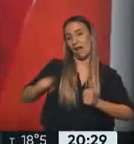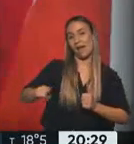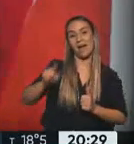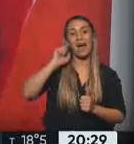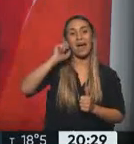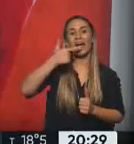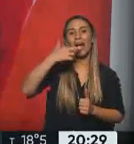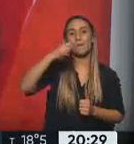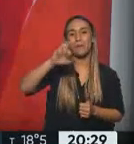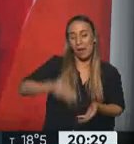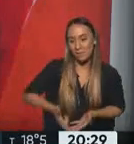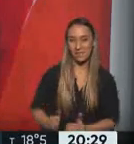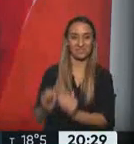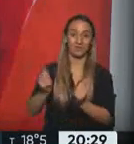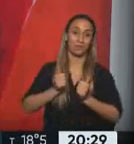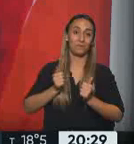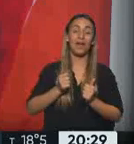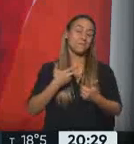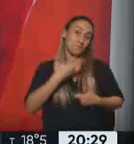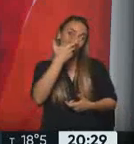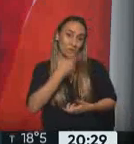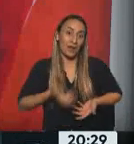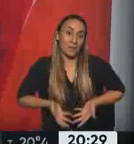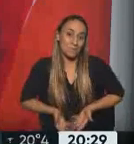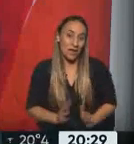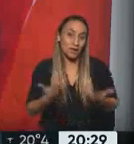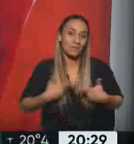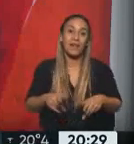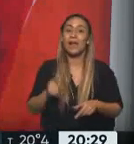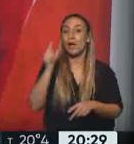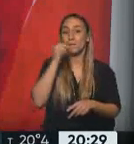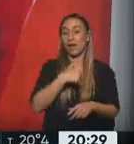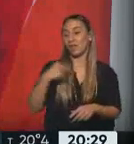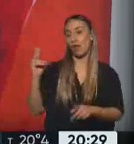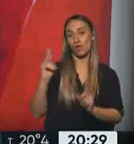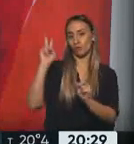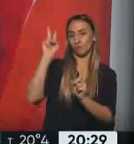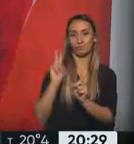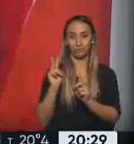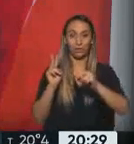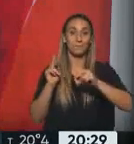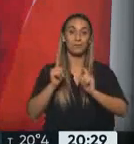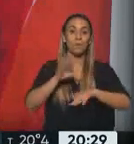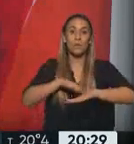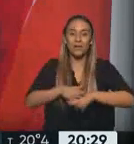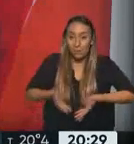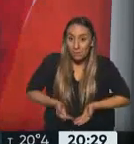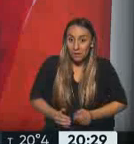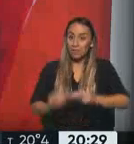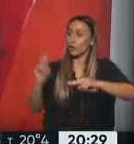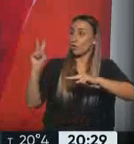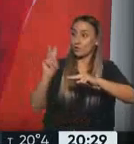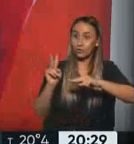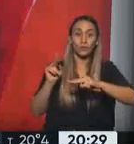se da un parto normal, me gustaría que sea un parto normal. Los padres presentes, ahí los dos, en el momento del parto, una vez que nace,